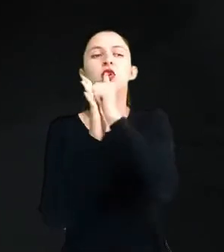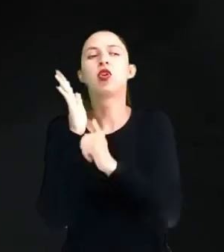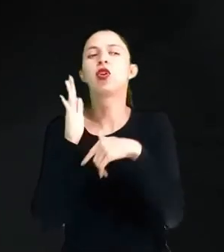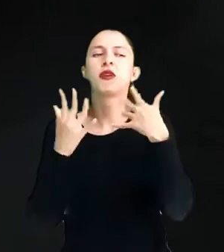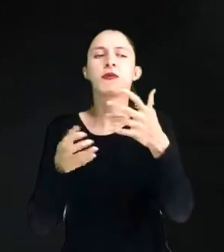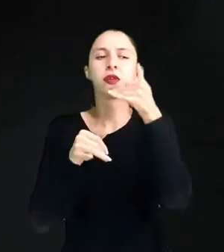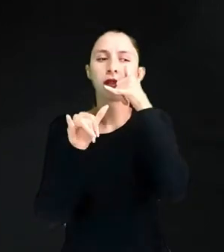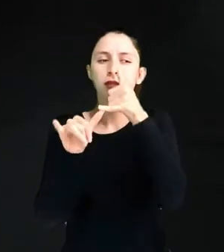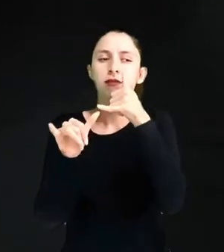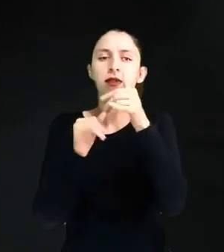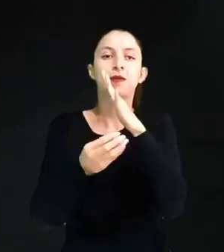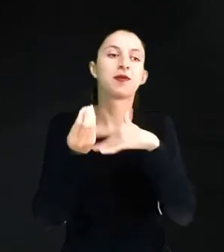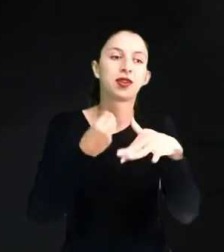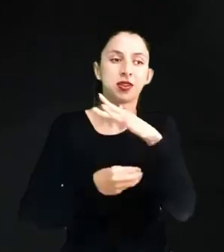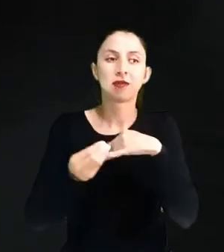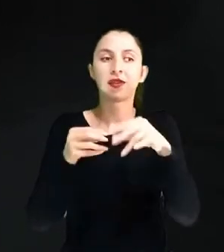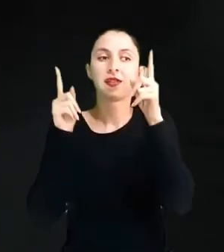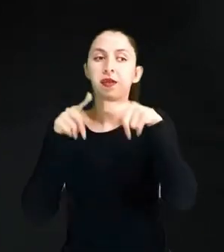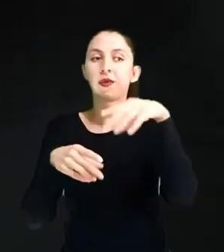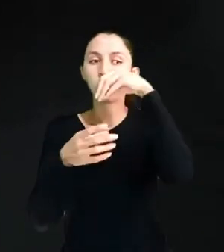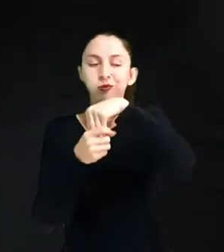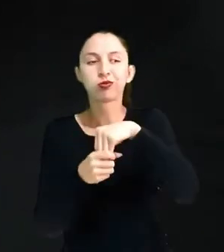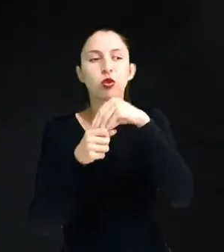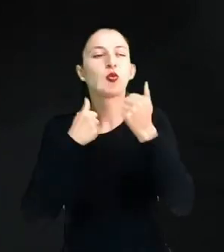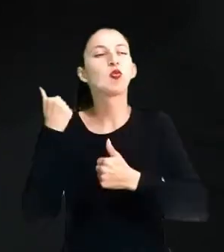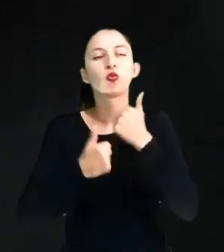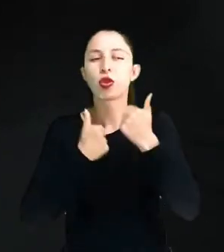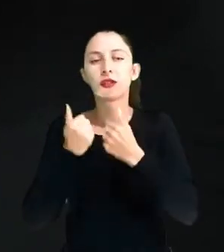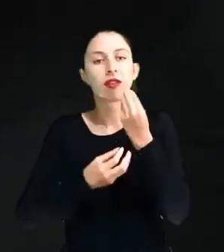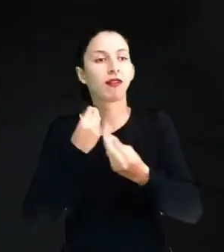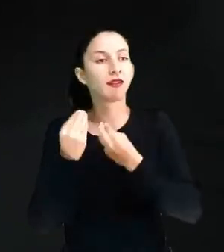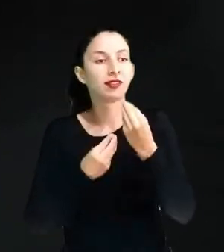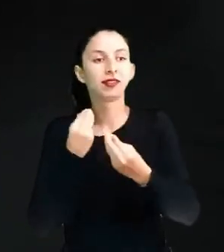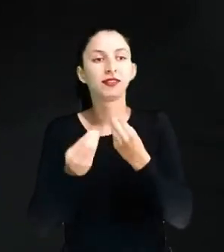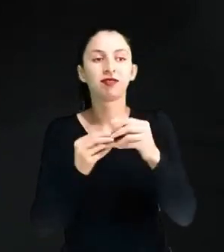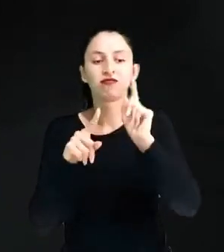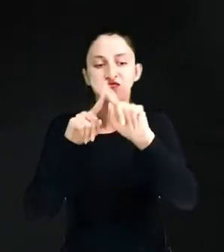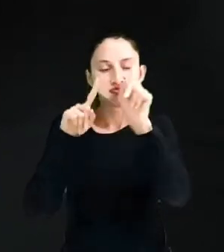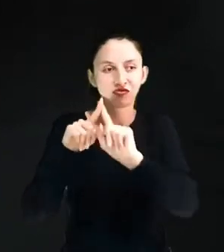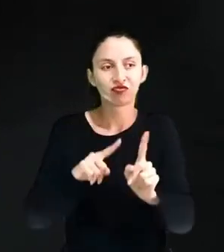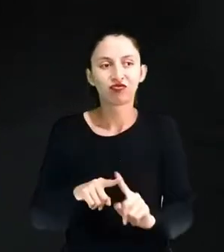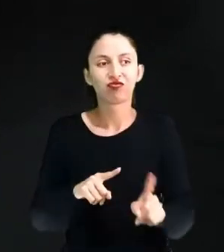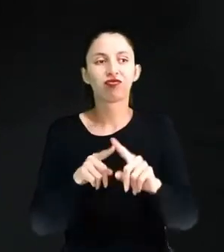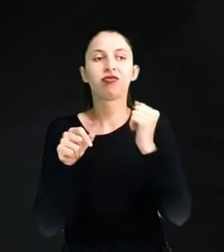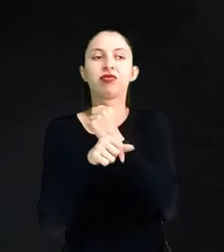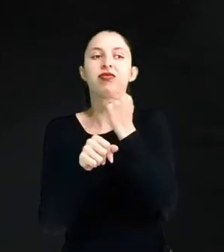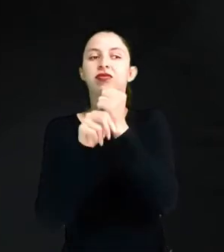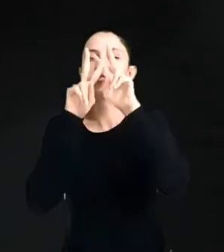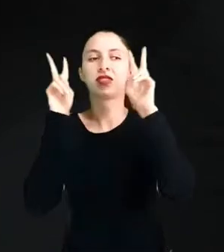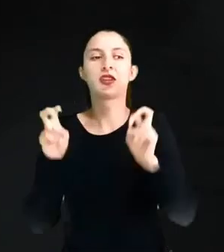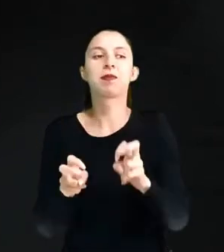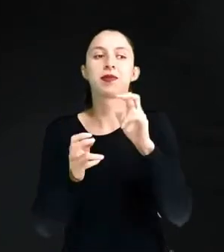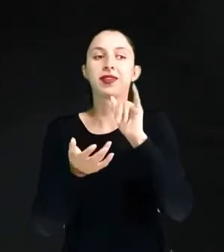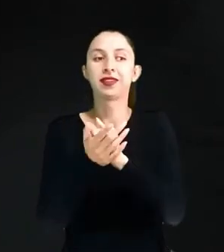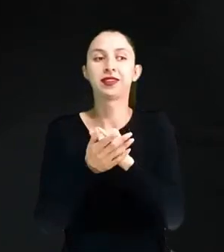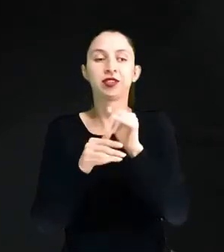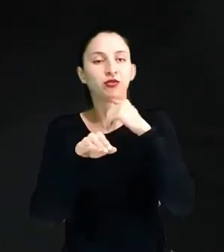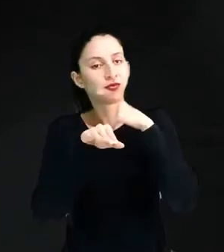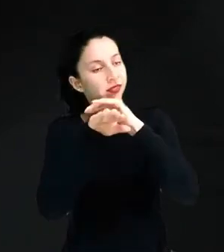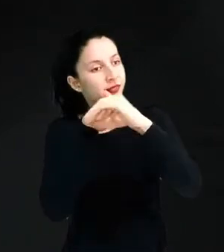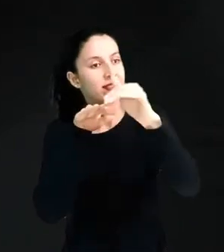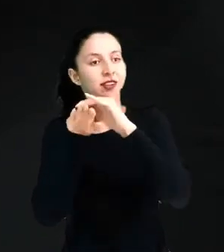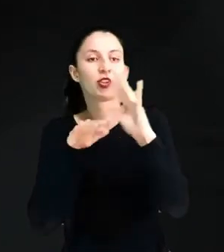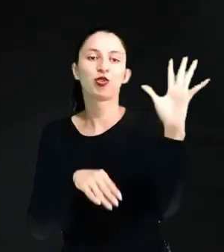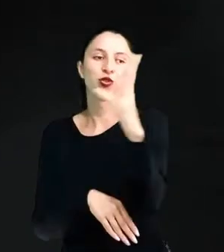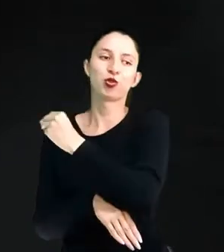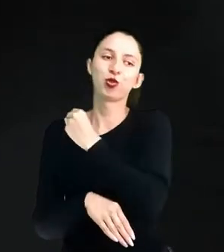programa en la universidad que es el programa de ingeniería ambiental, con el cual se están adelantando varios trabajos en este tema. Así